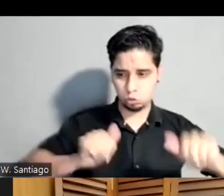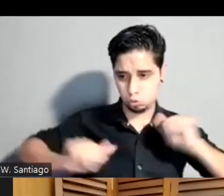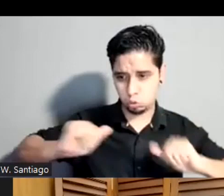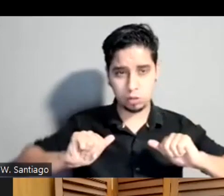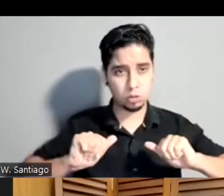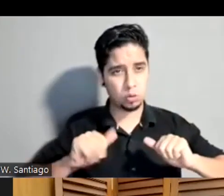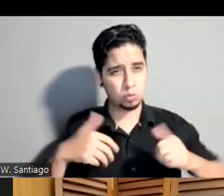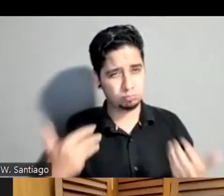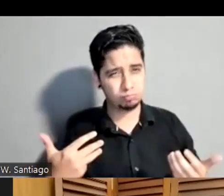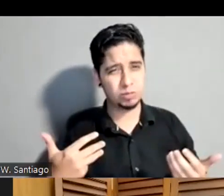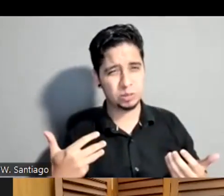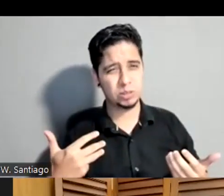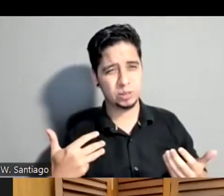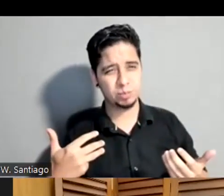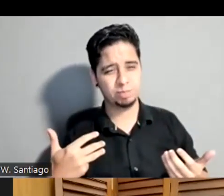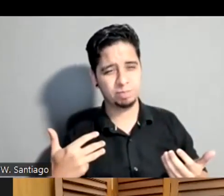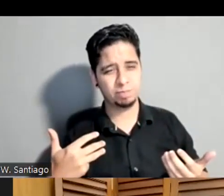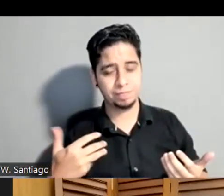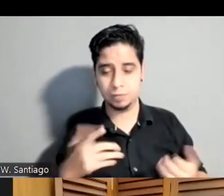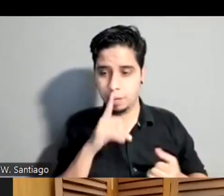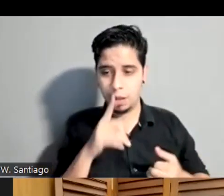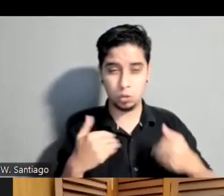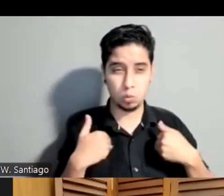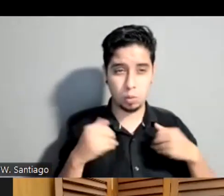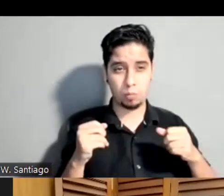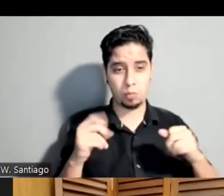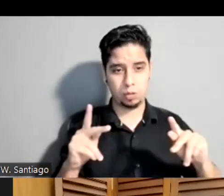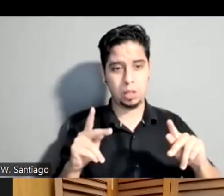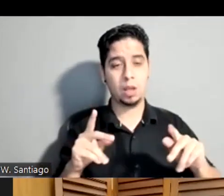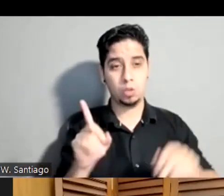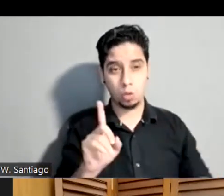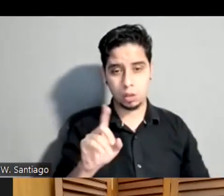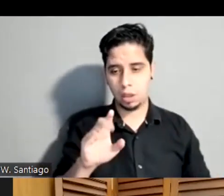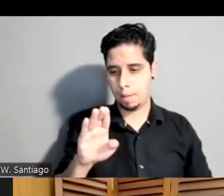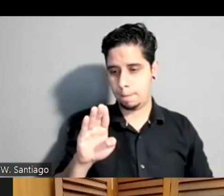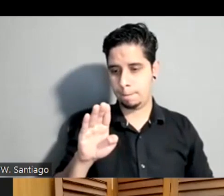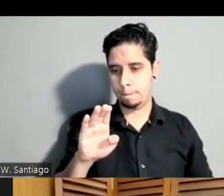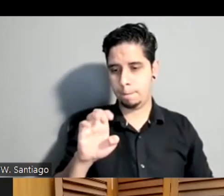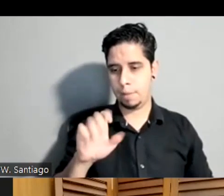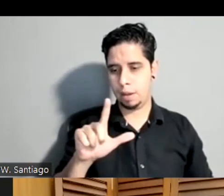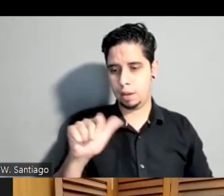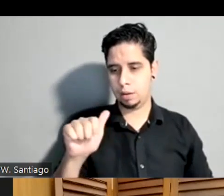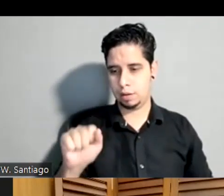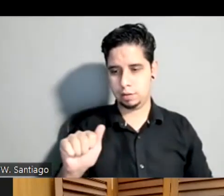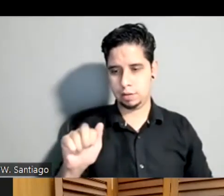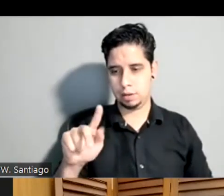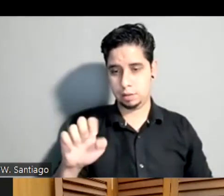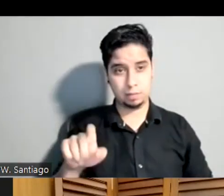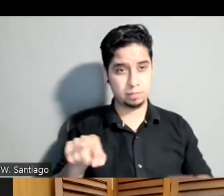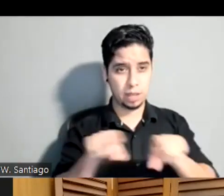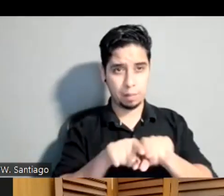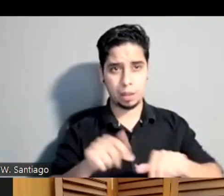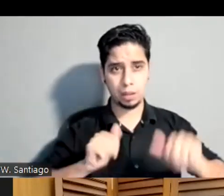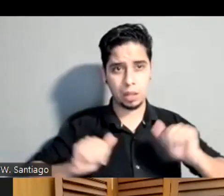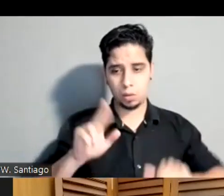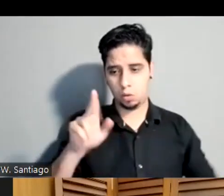Haciendo la producción, y también tuvimos la oportunidad de hacerla en Bellas Artes y fuimos al teatro de la UPR. Y esa fue